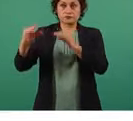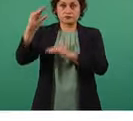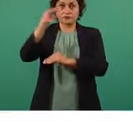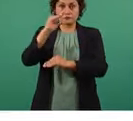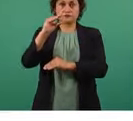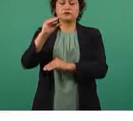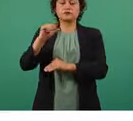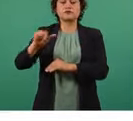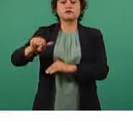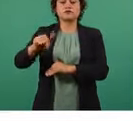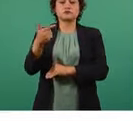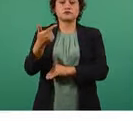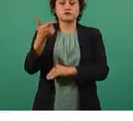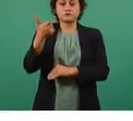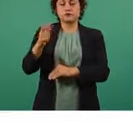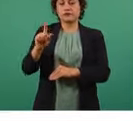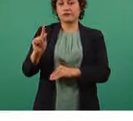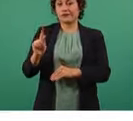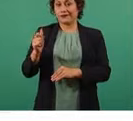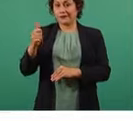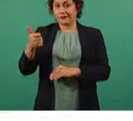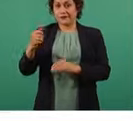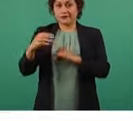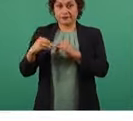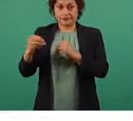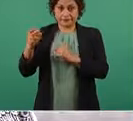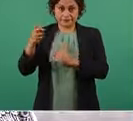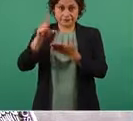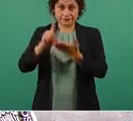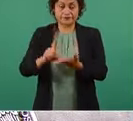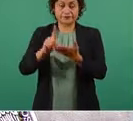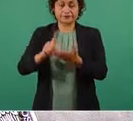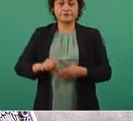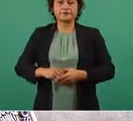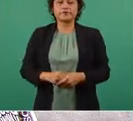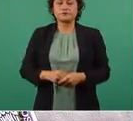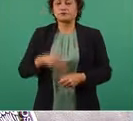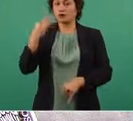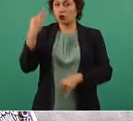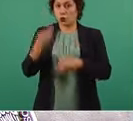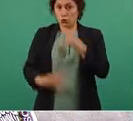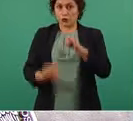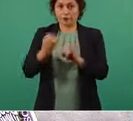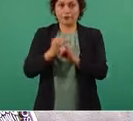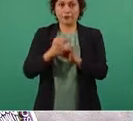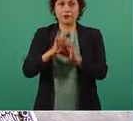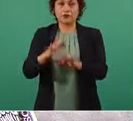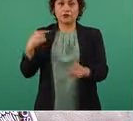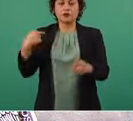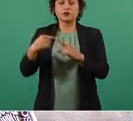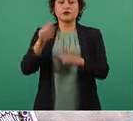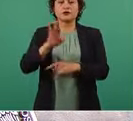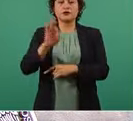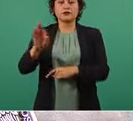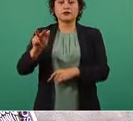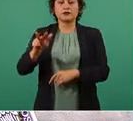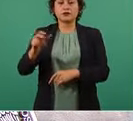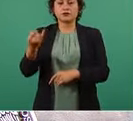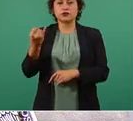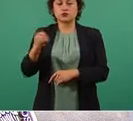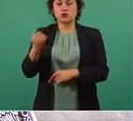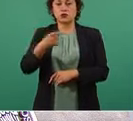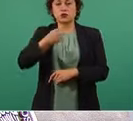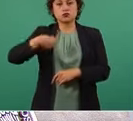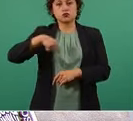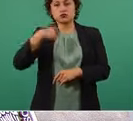de 12 pesos con 76 centavos por litro. Finalmente, con información al 18 de junio, en las acciones de verificación